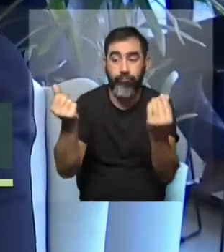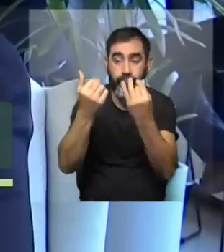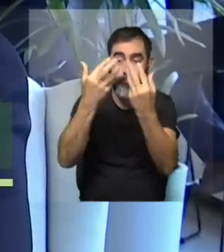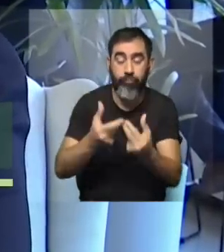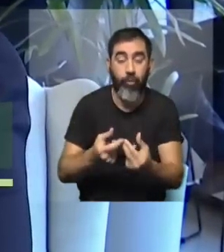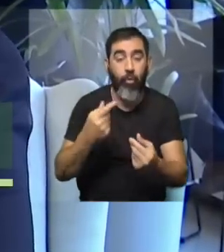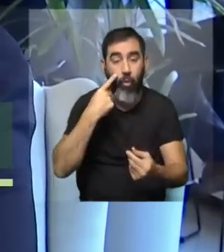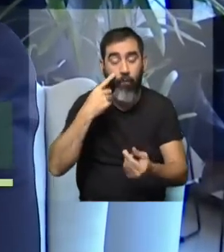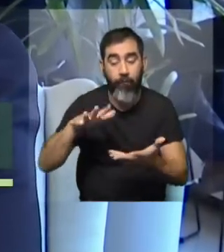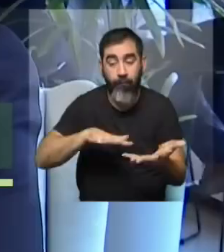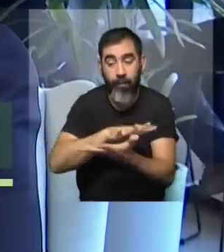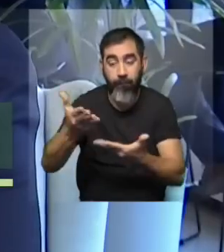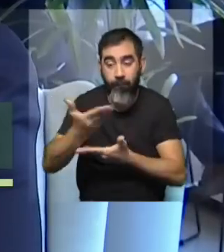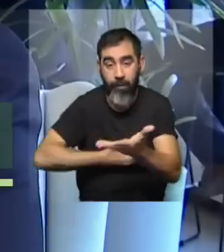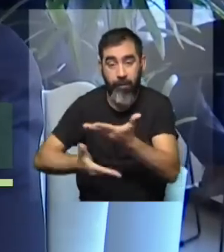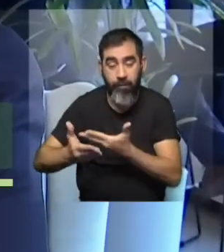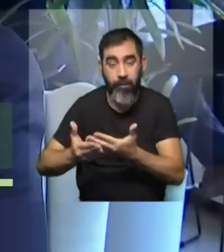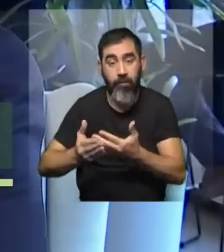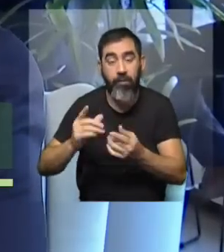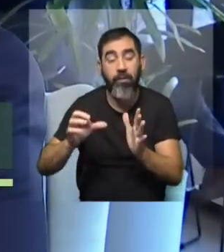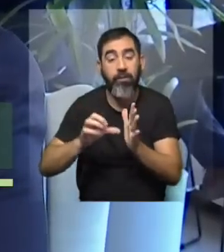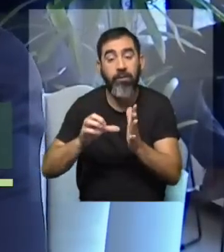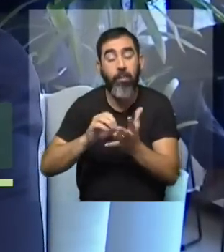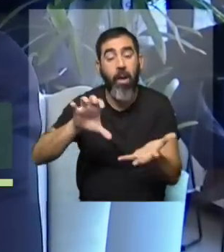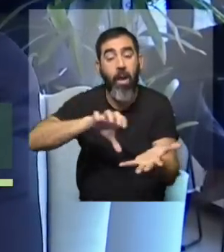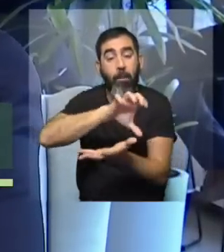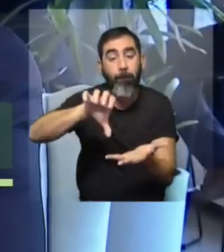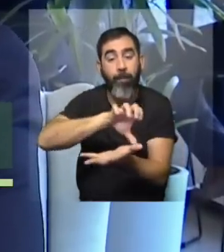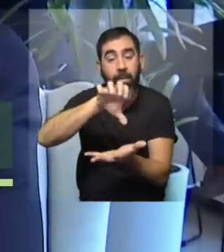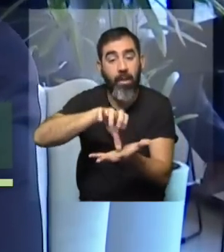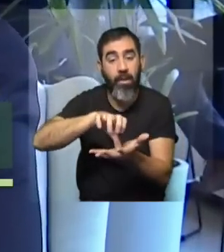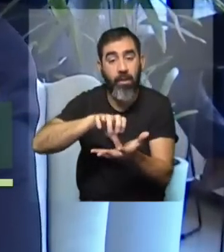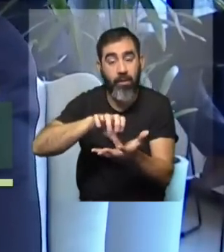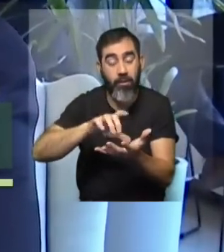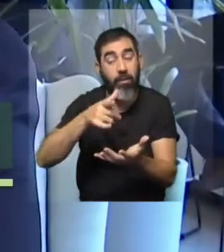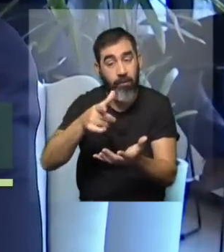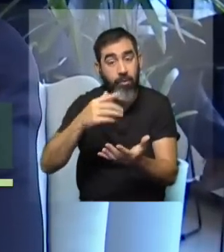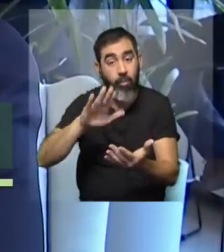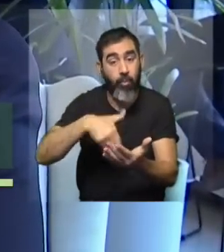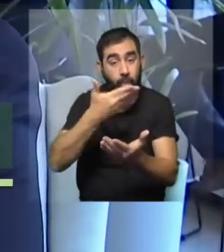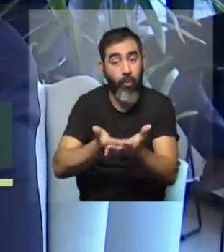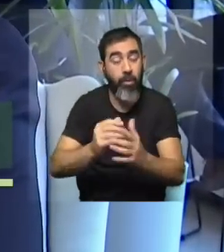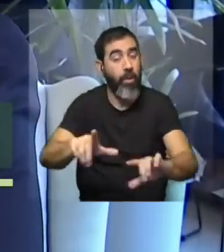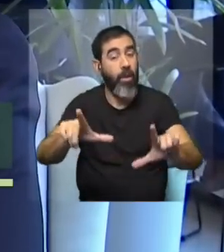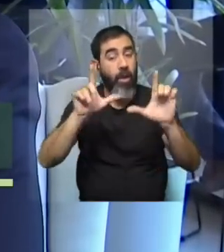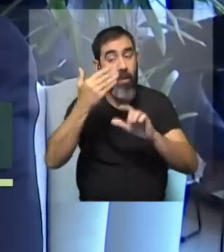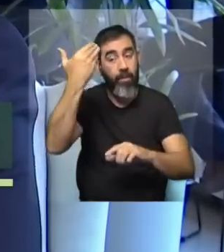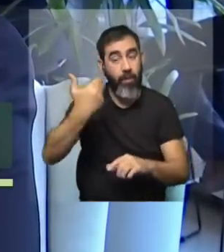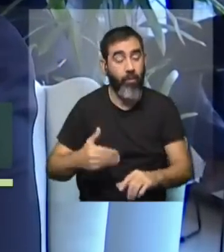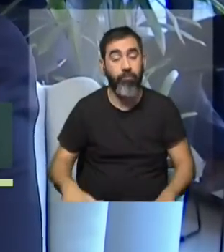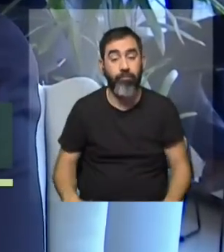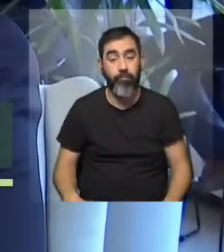de la convivencia social y de la implementación del sistema capitalista salvaje y eso es lo que viene proponiendo uno de los candidatos pero